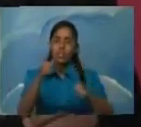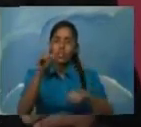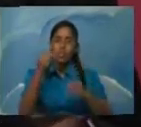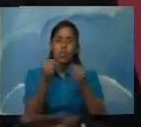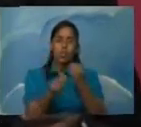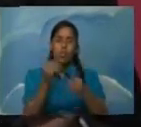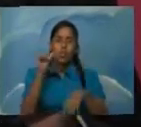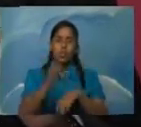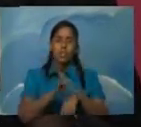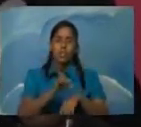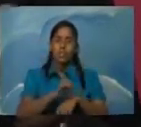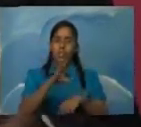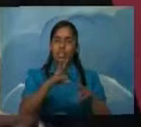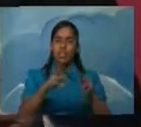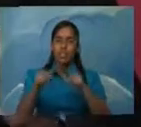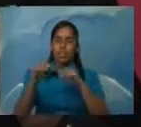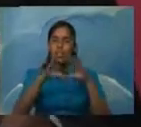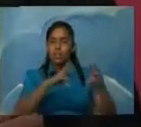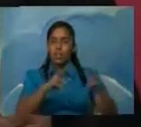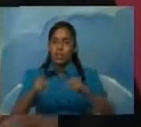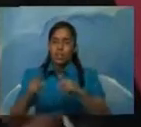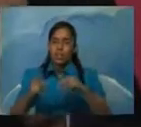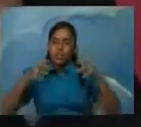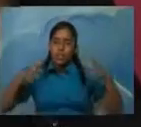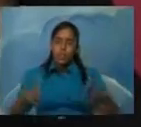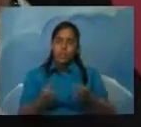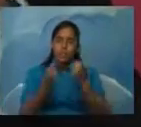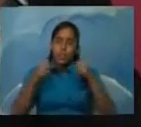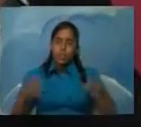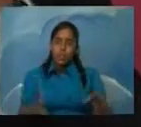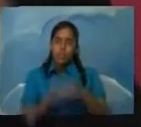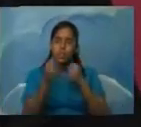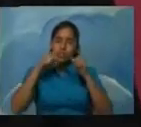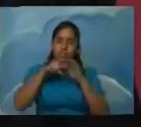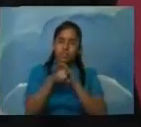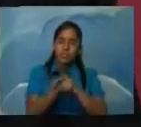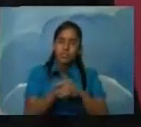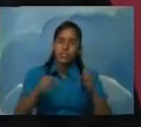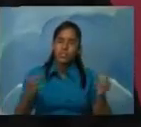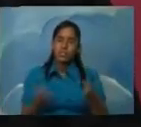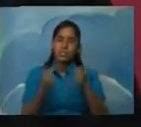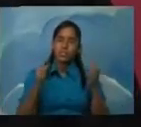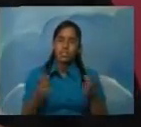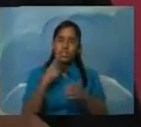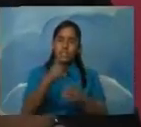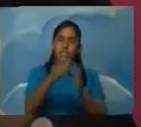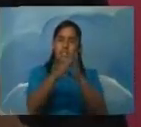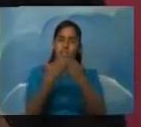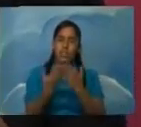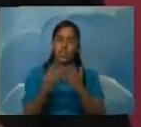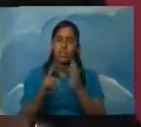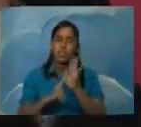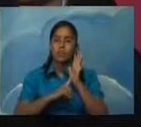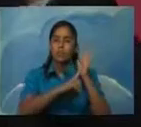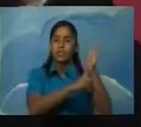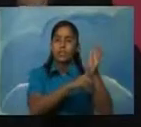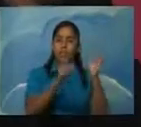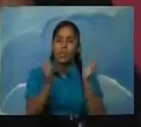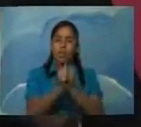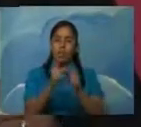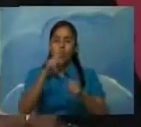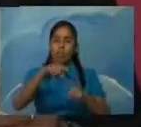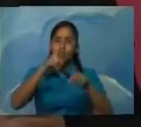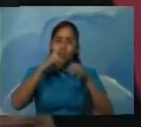Ahora bien, esa harina molida intensamente Dice la Escritura que se presentaba con levadura.